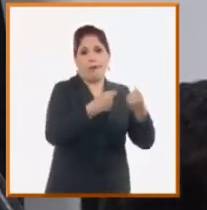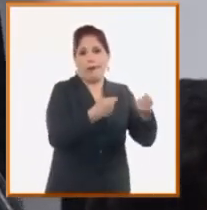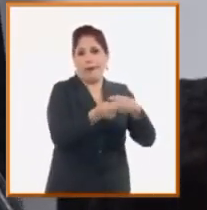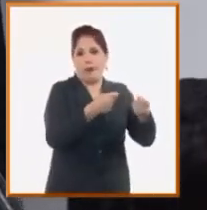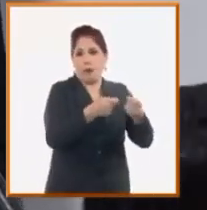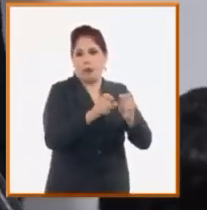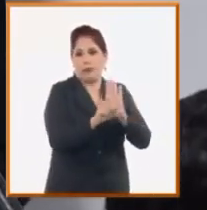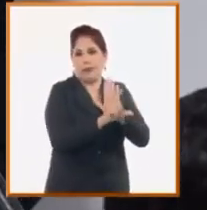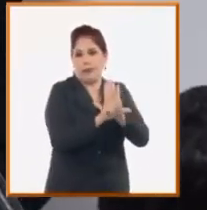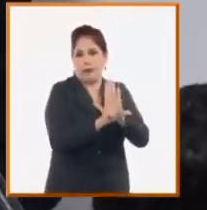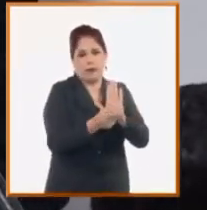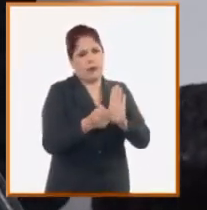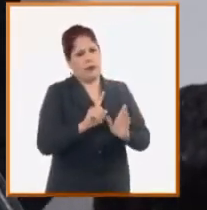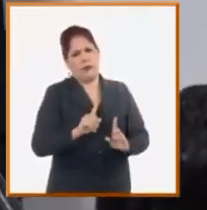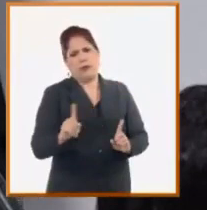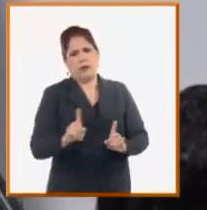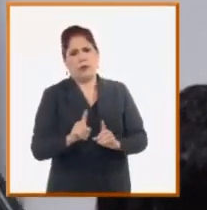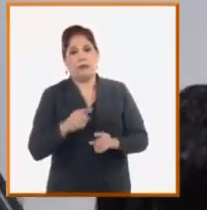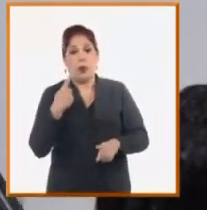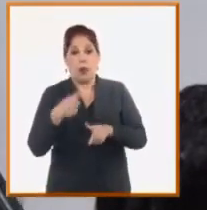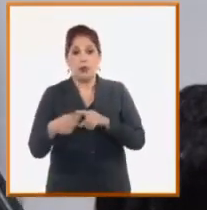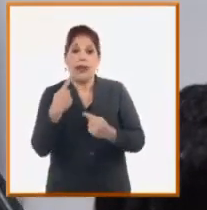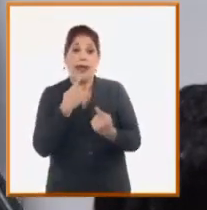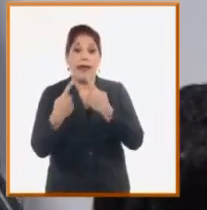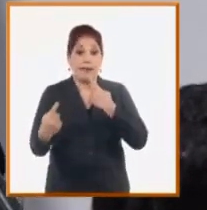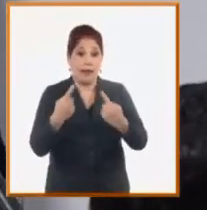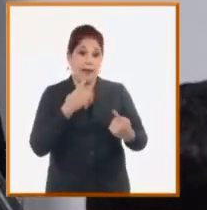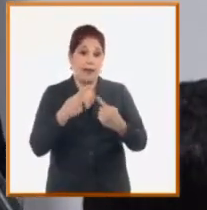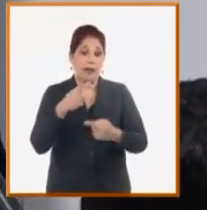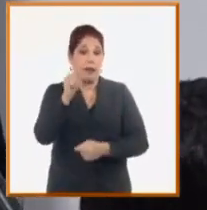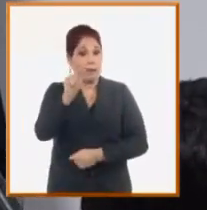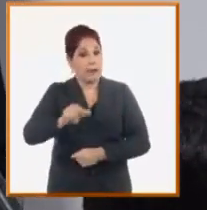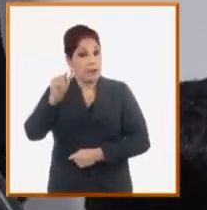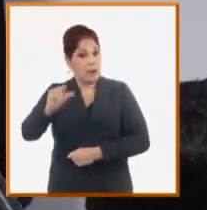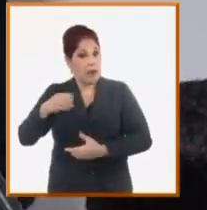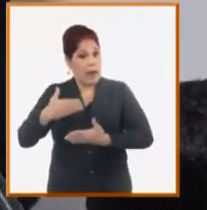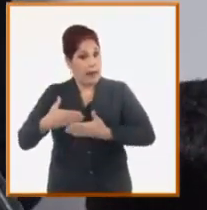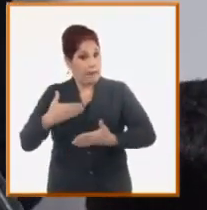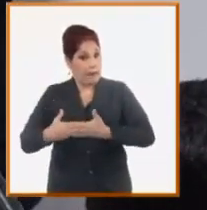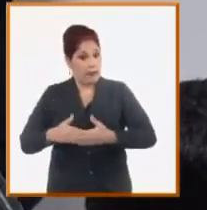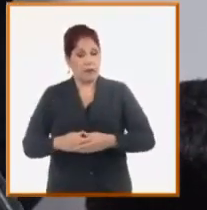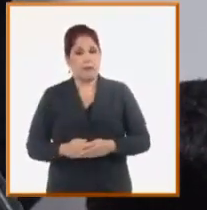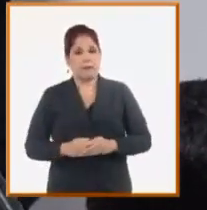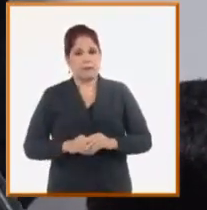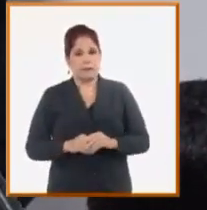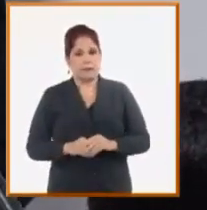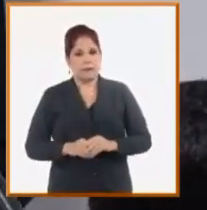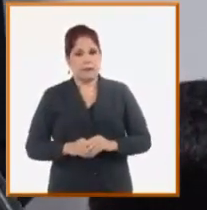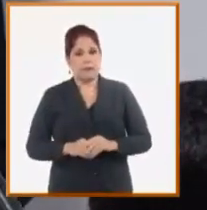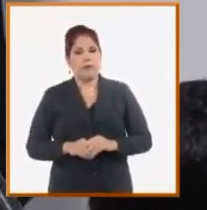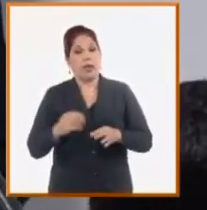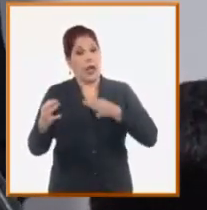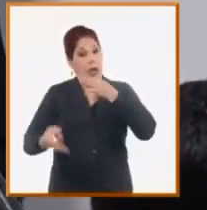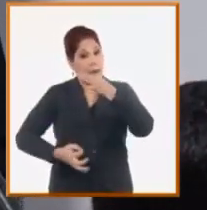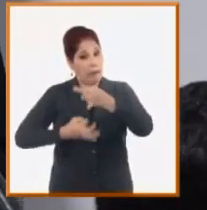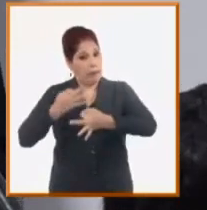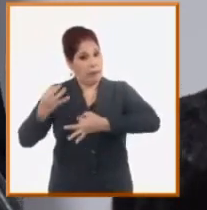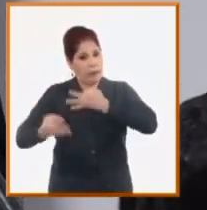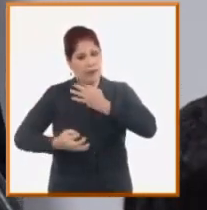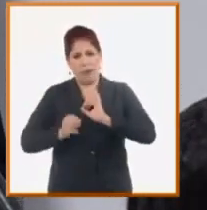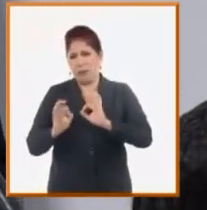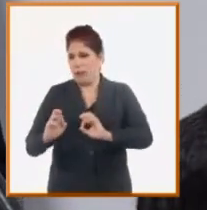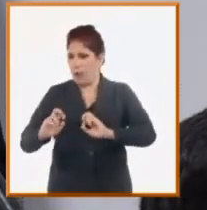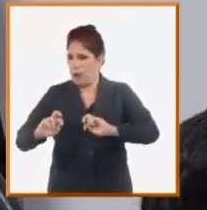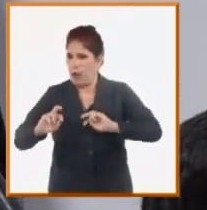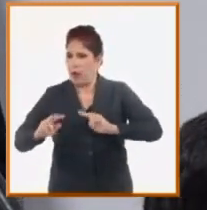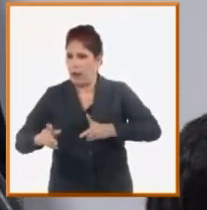la interacción de los diputados con las MIPYMES, recalcar aquí esto que se ha hablado de